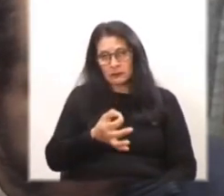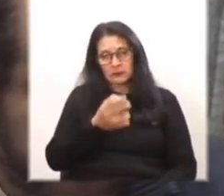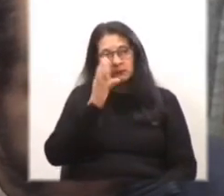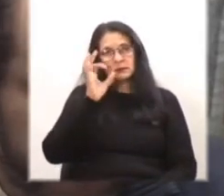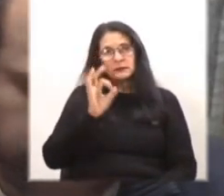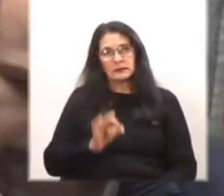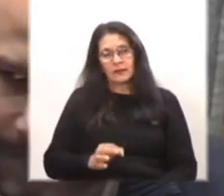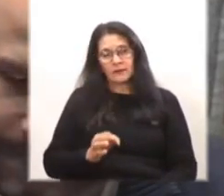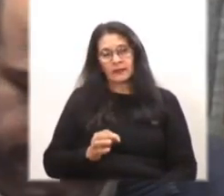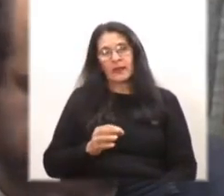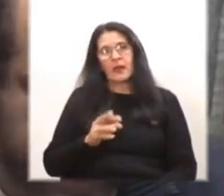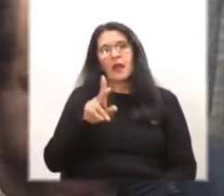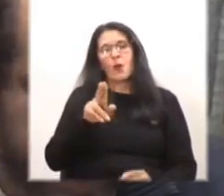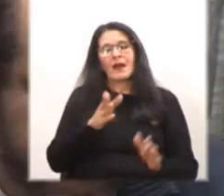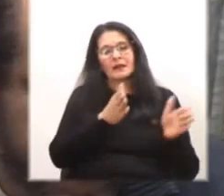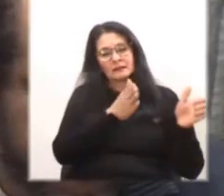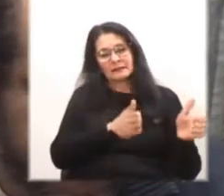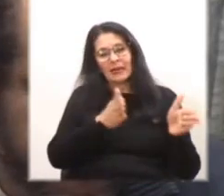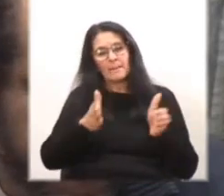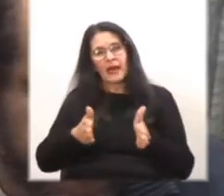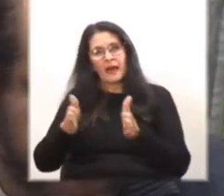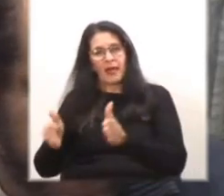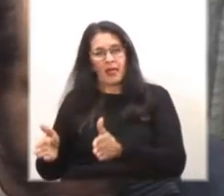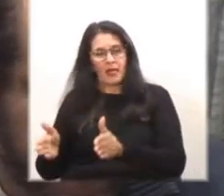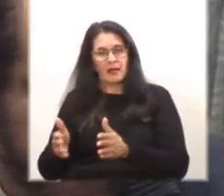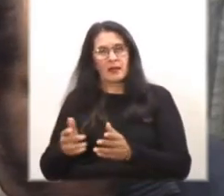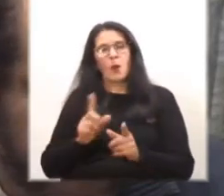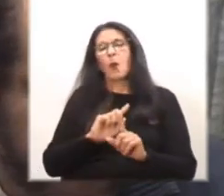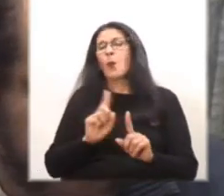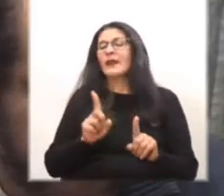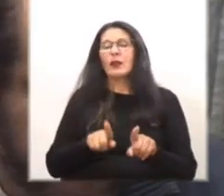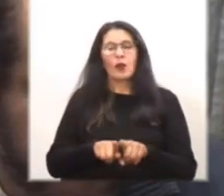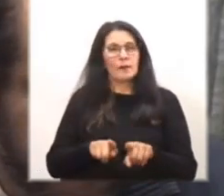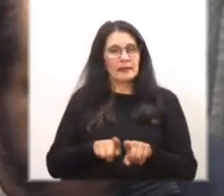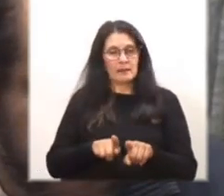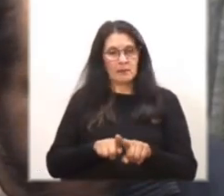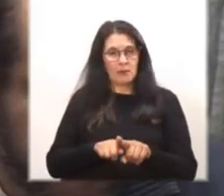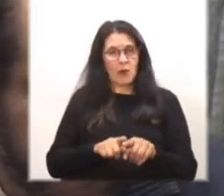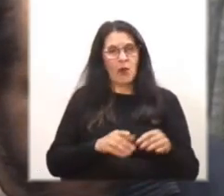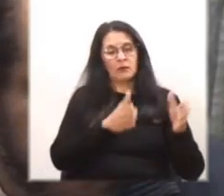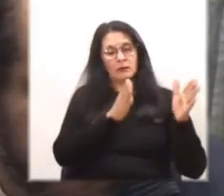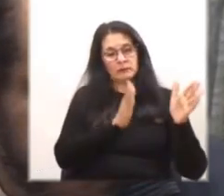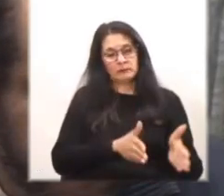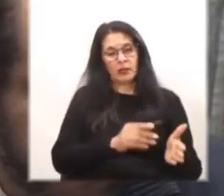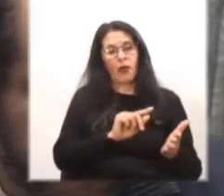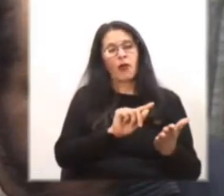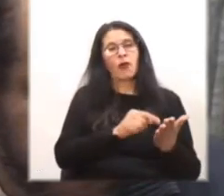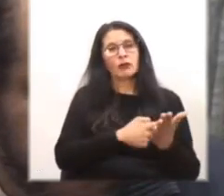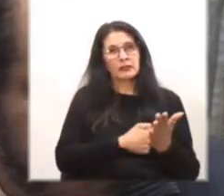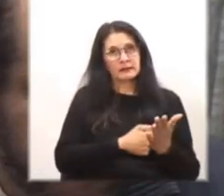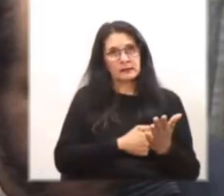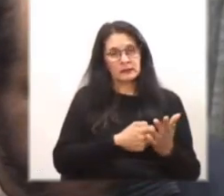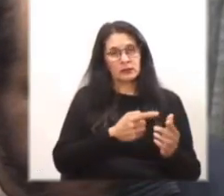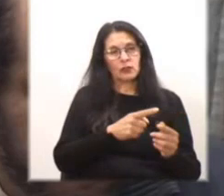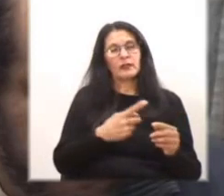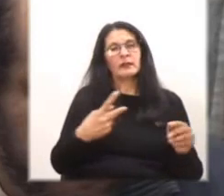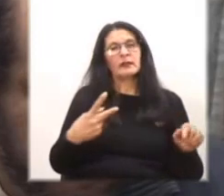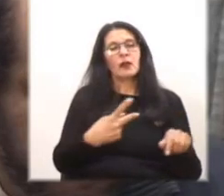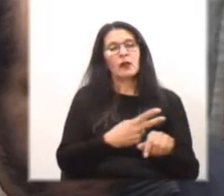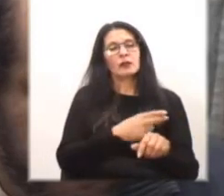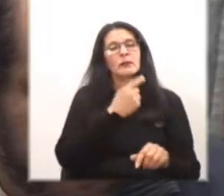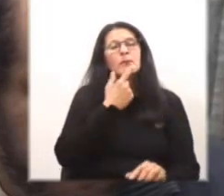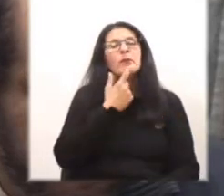las cosas, y no es lo mismo el caso de las contrataciones de claro corte